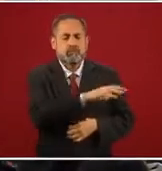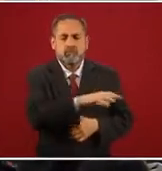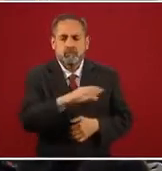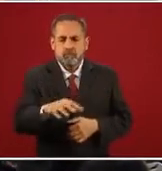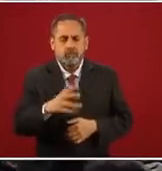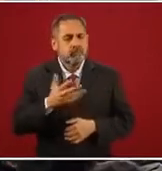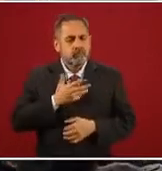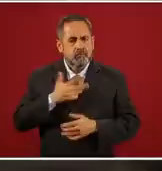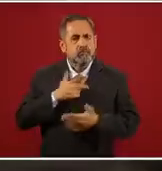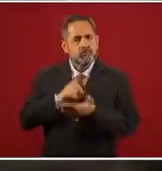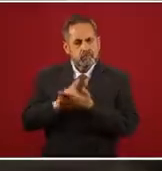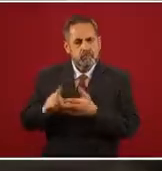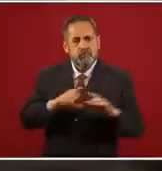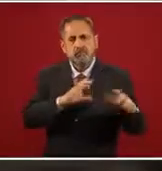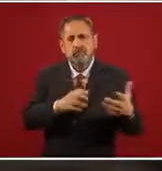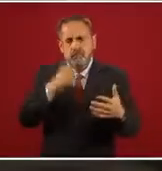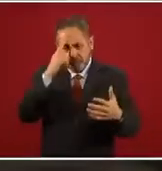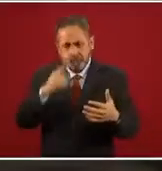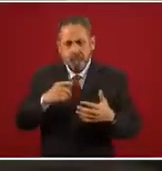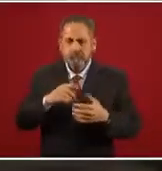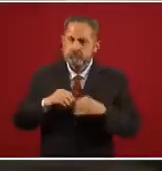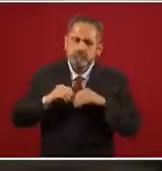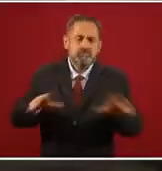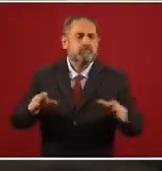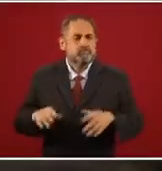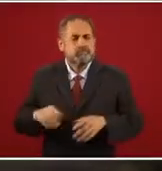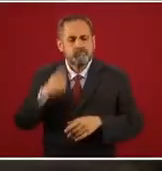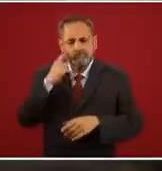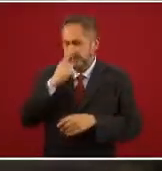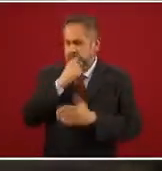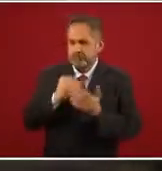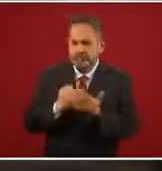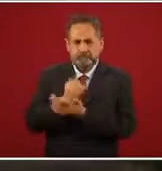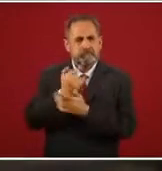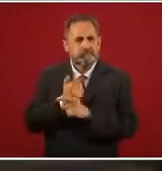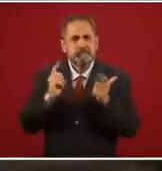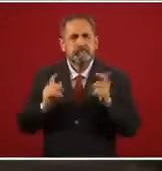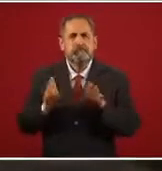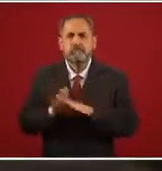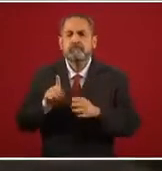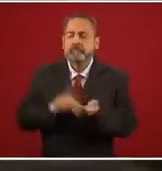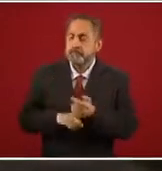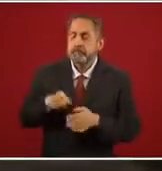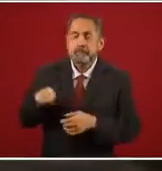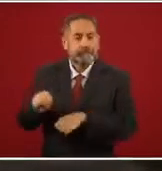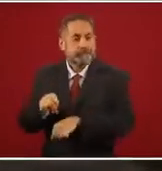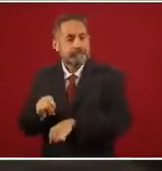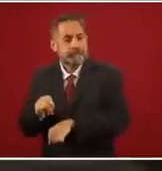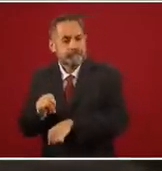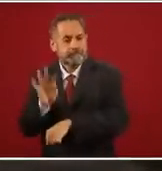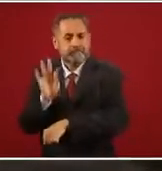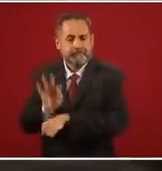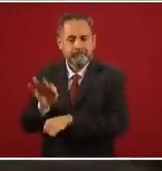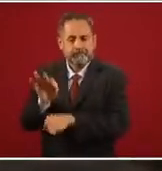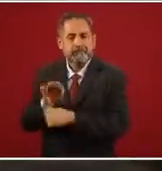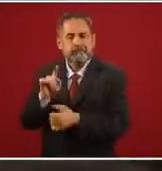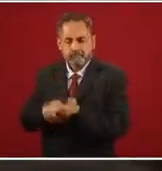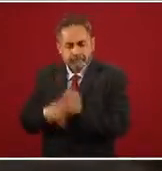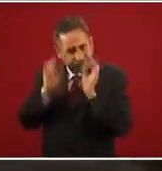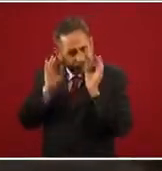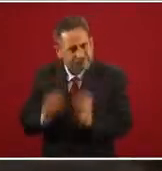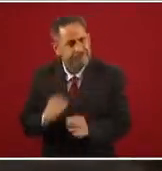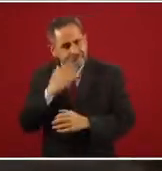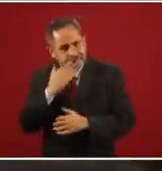ejerzan su derecho al medio ambiente, a la libre determinación de los pueblos y a defender de manera